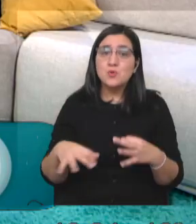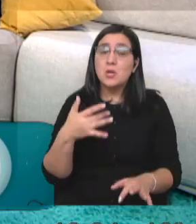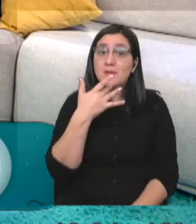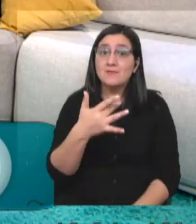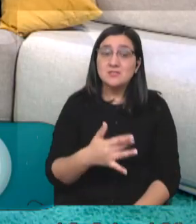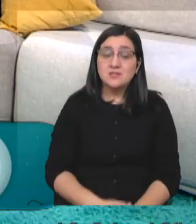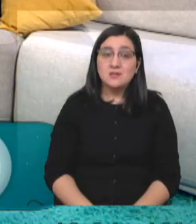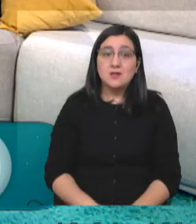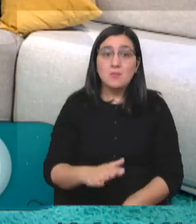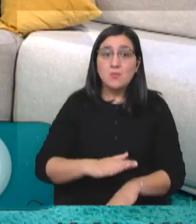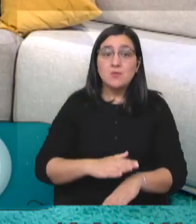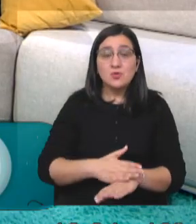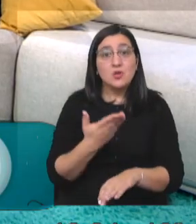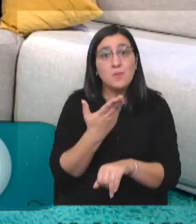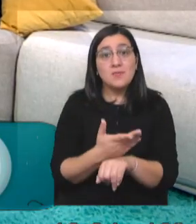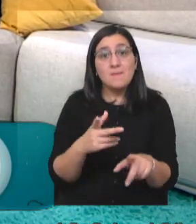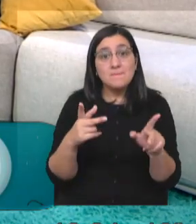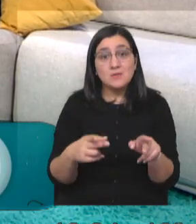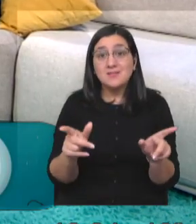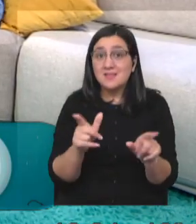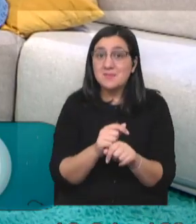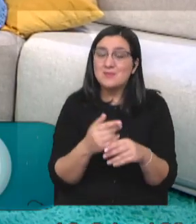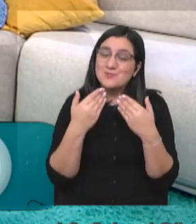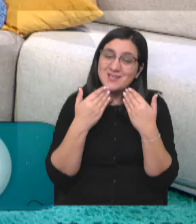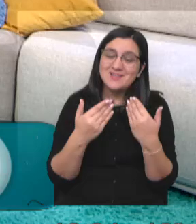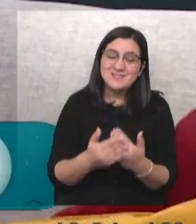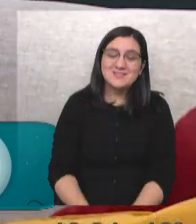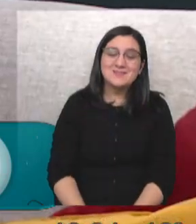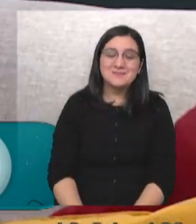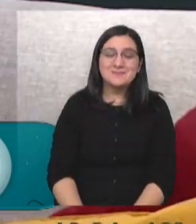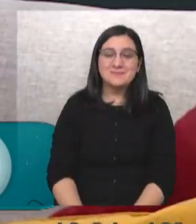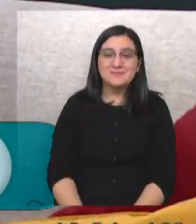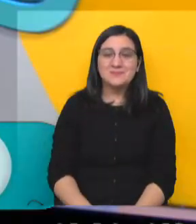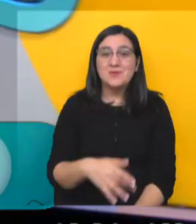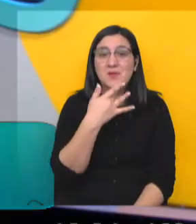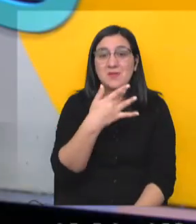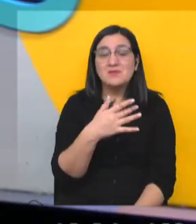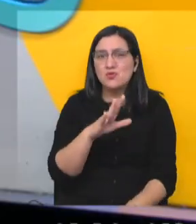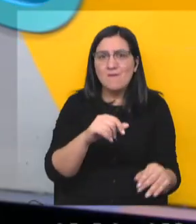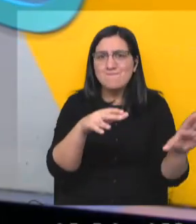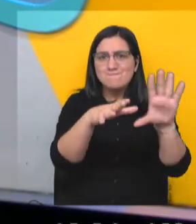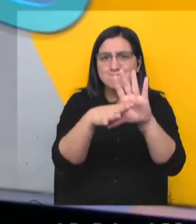el momento que nos piden que vayamos a la pausa, estás terminando. Muchas gracias. Estamos mejorando. Una maravilla. Está todo sincronizado en este lugar. Señores,